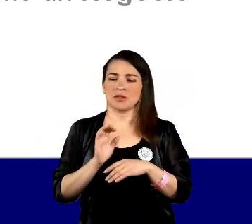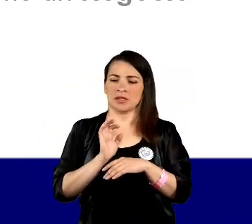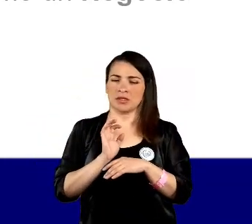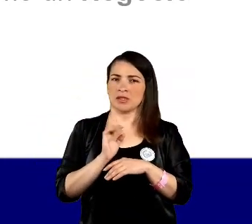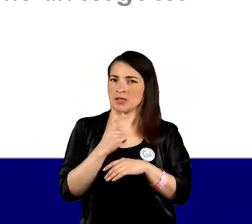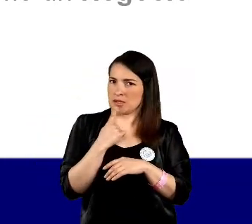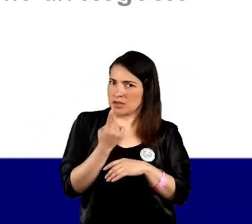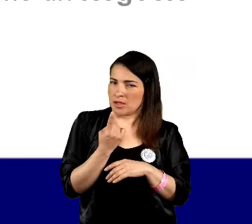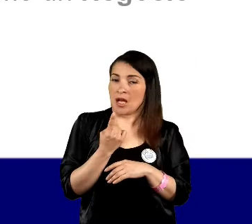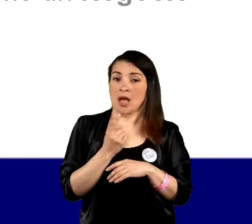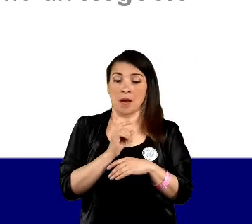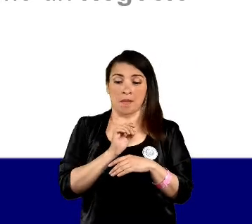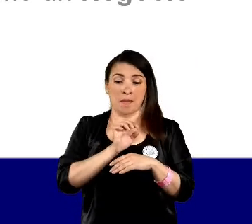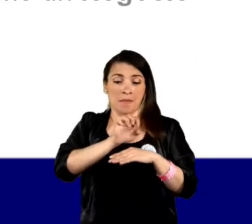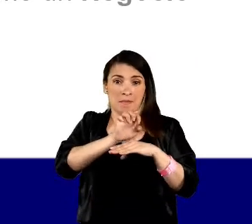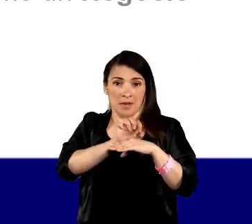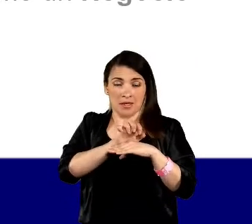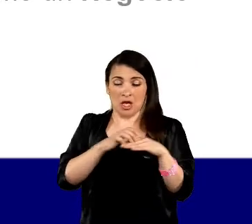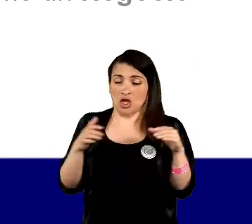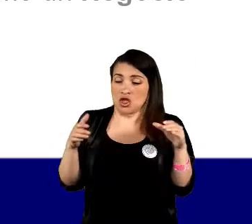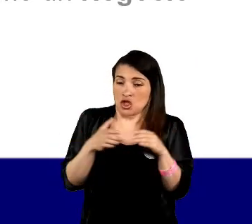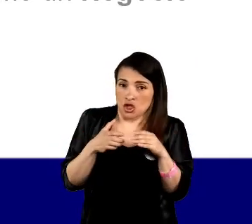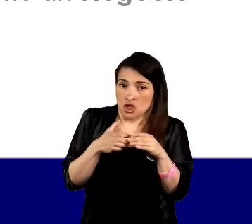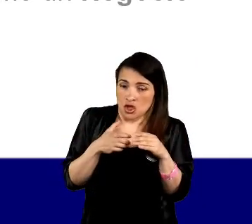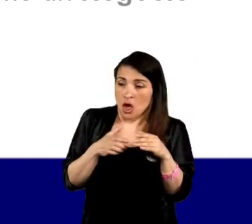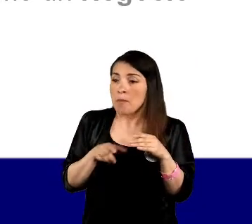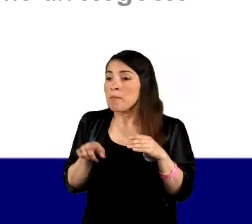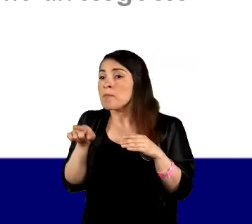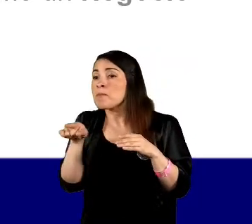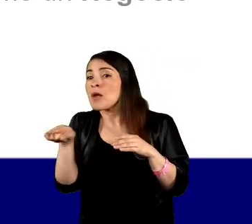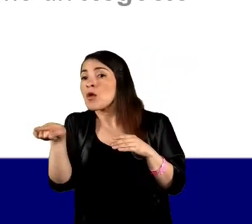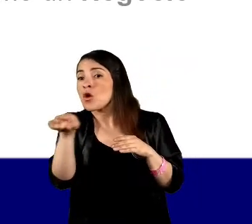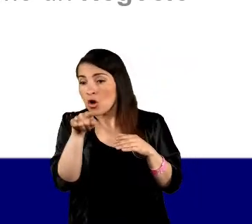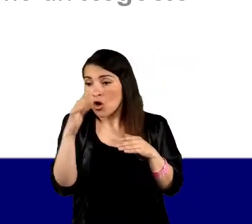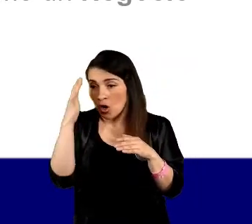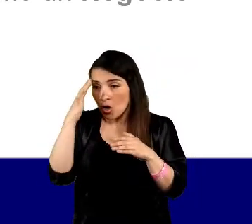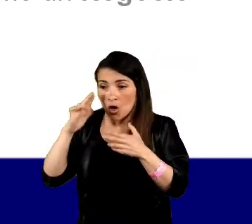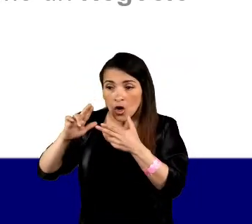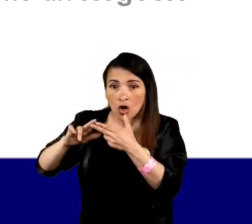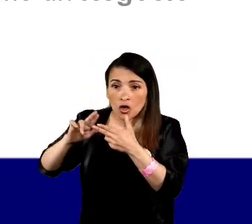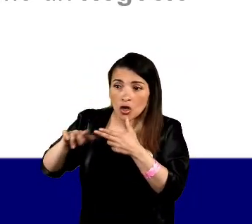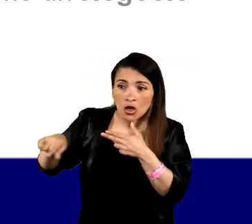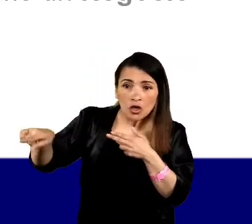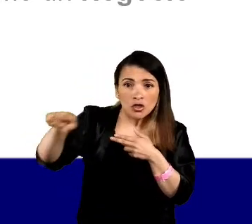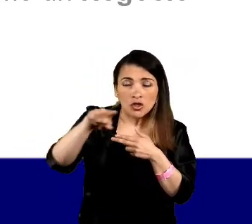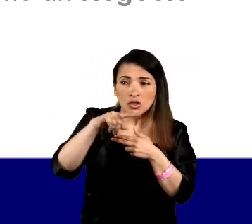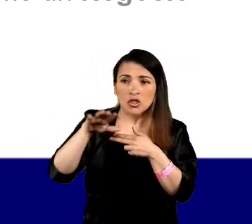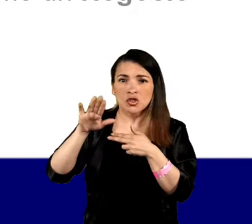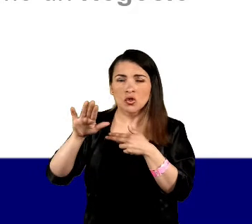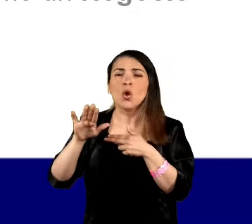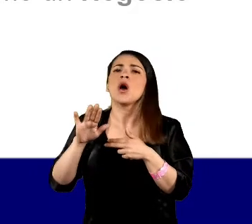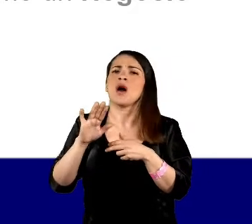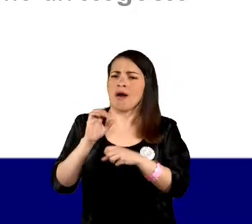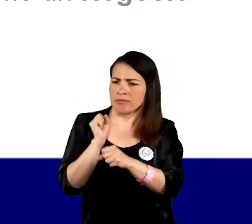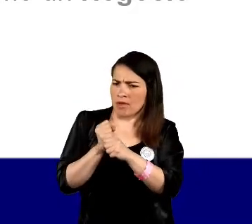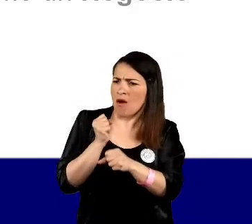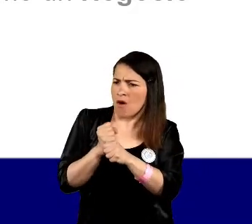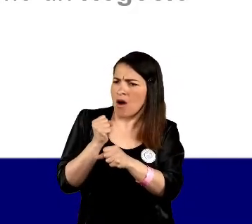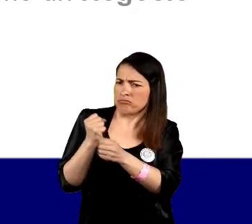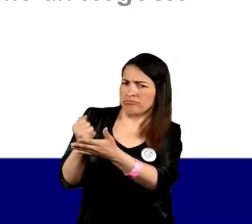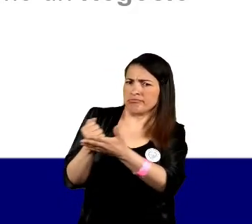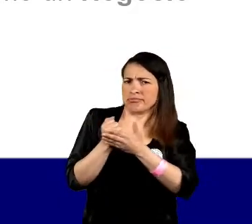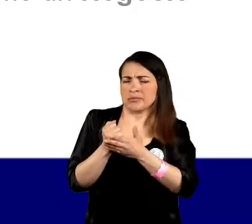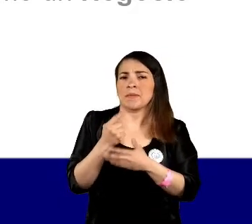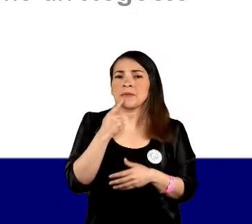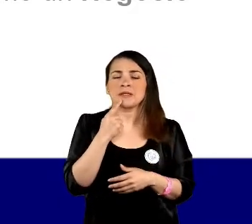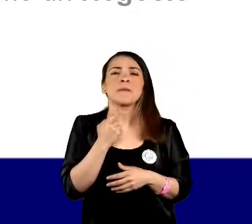de la industria que nos puedan ayudar a trabajar en cuestiones horizontales o verticales Qué quiere decir